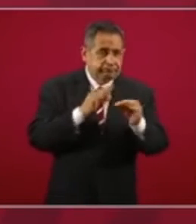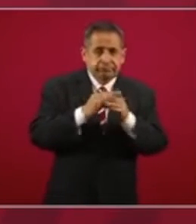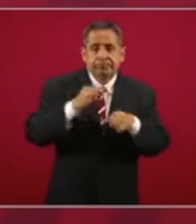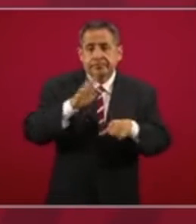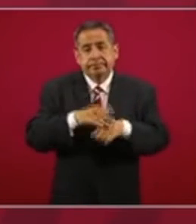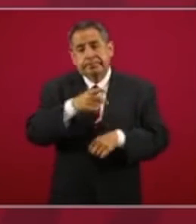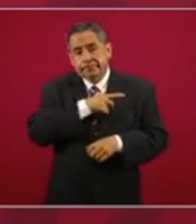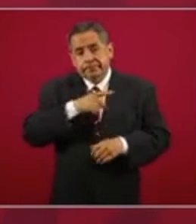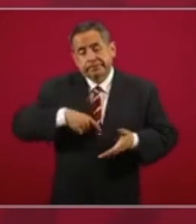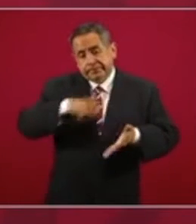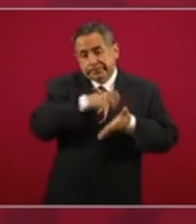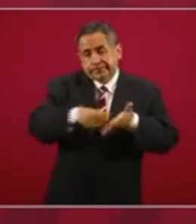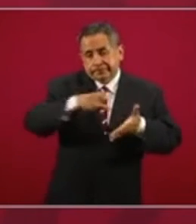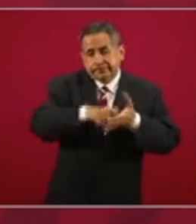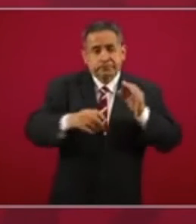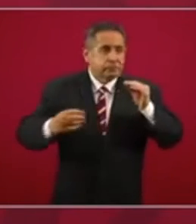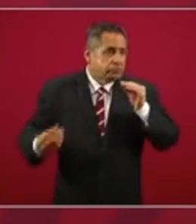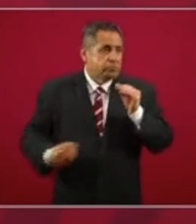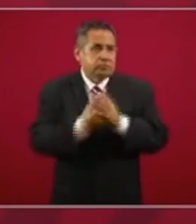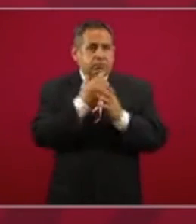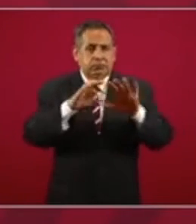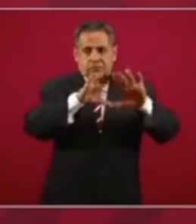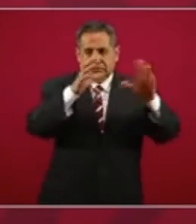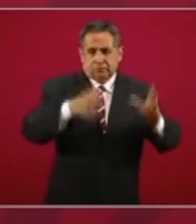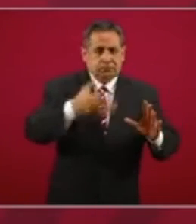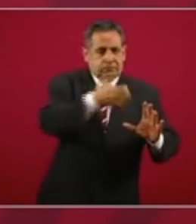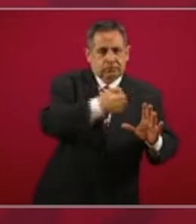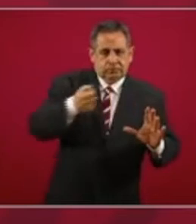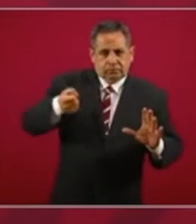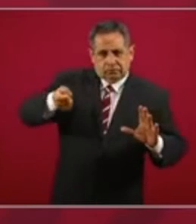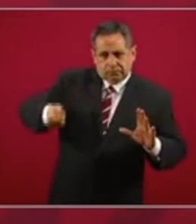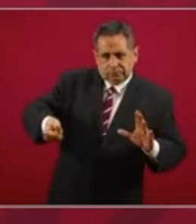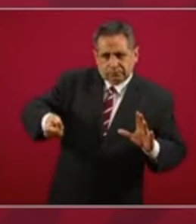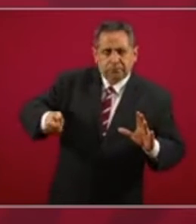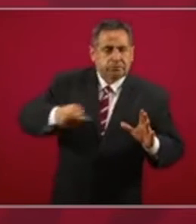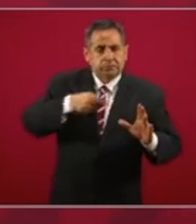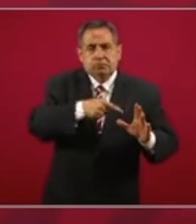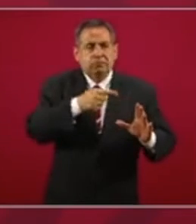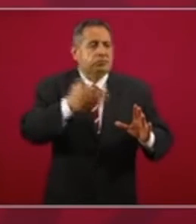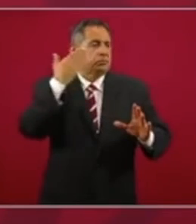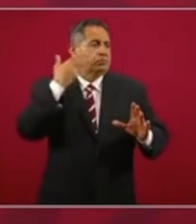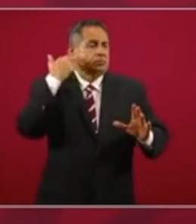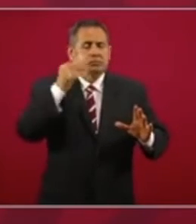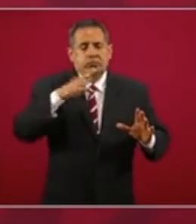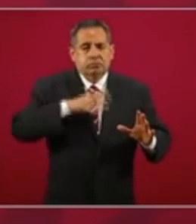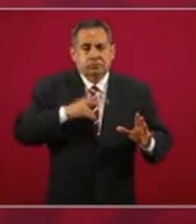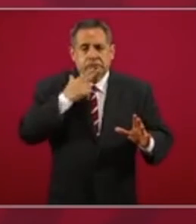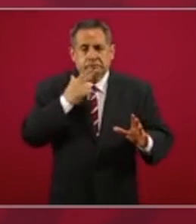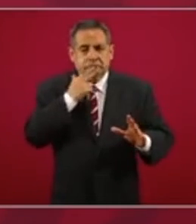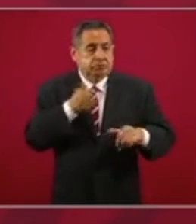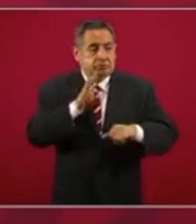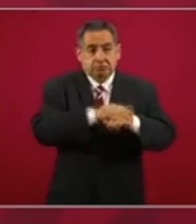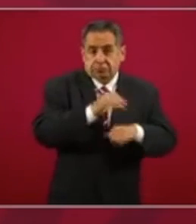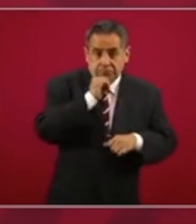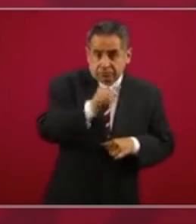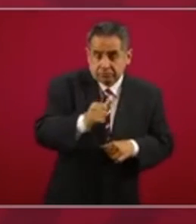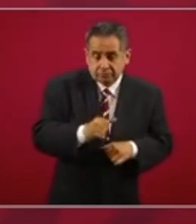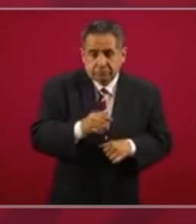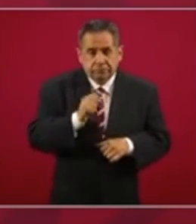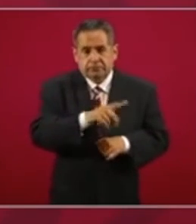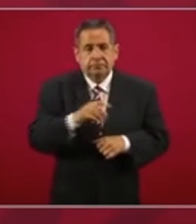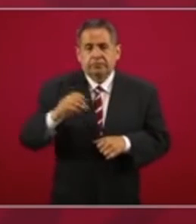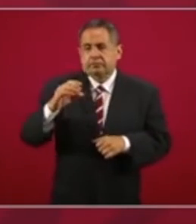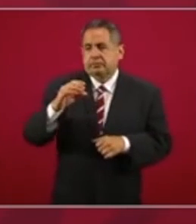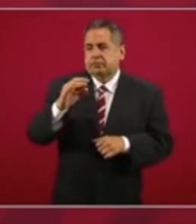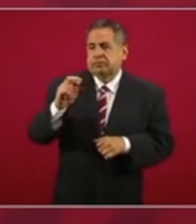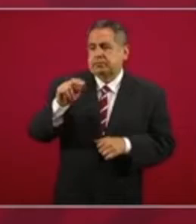comprar nuevas bombas bombas que en ese momento no habían sido tampoco autorizadas por la senami